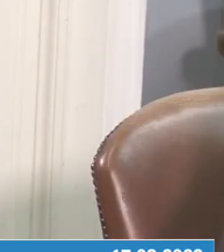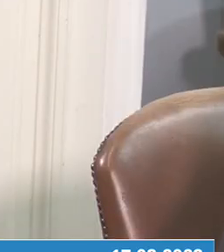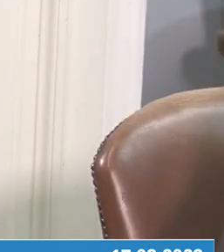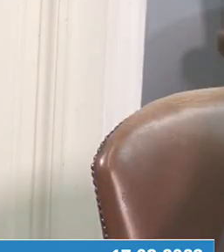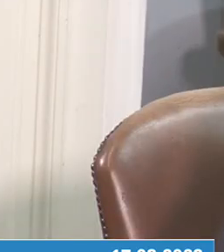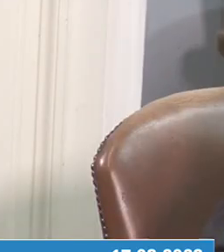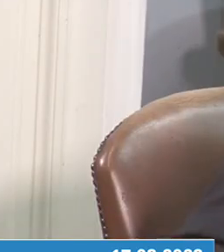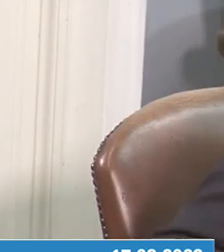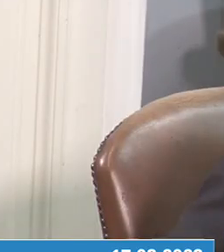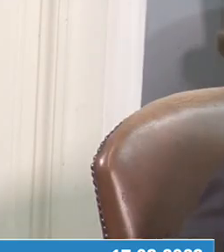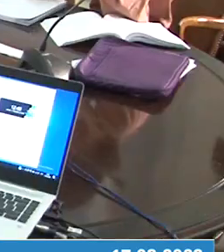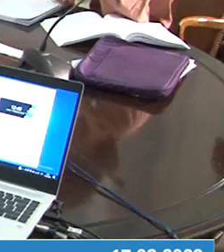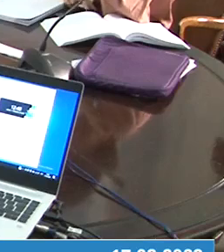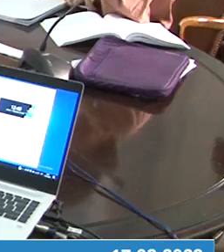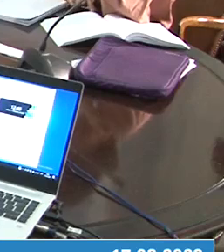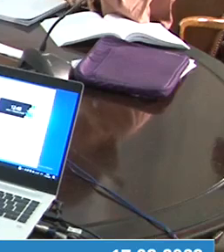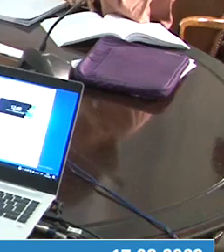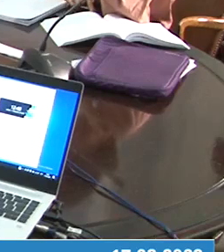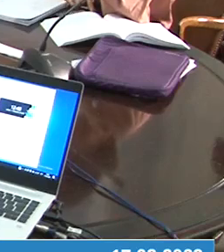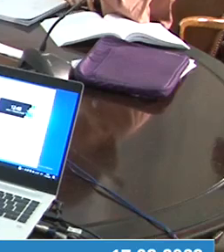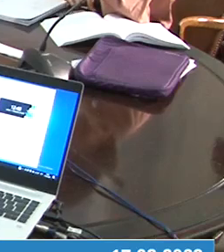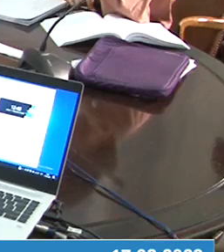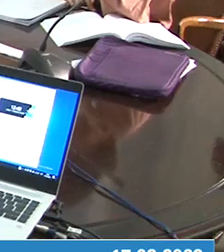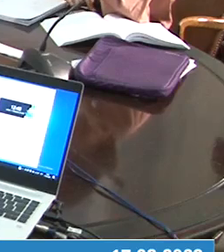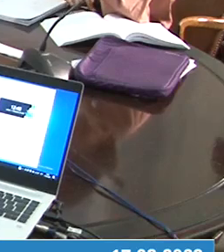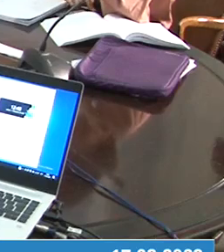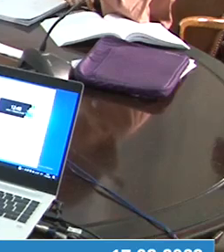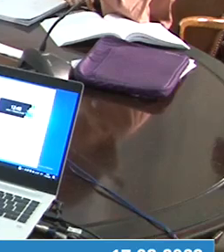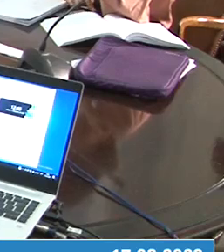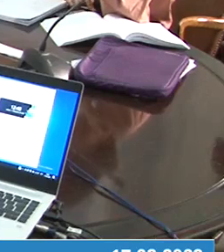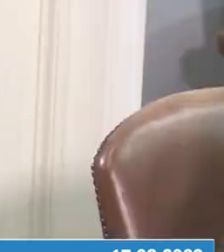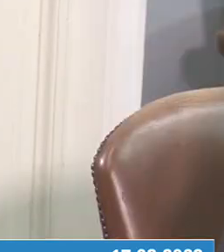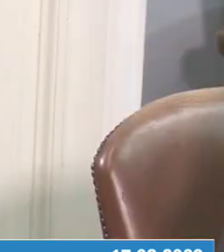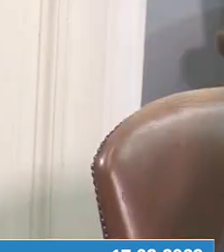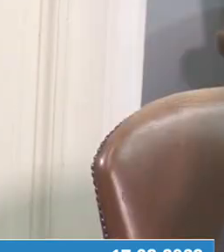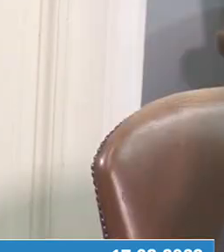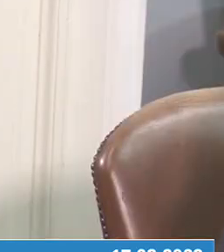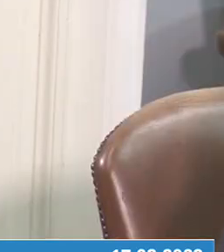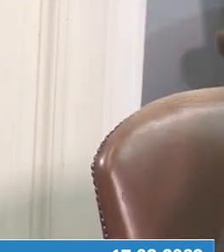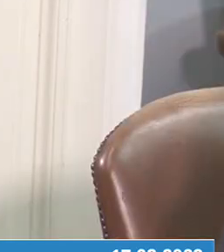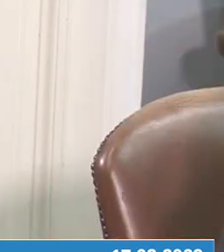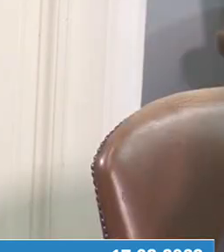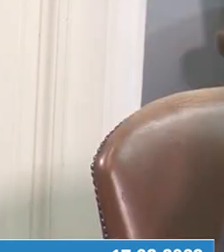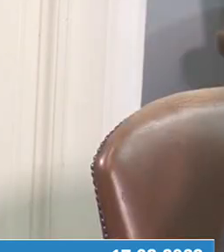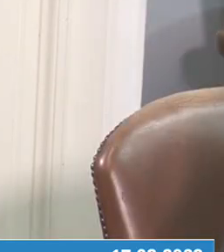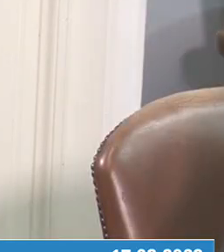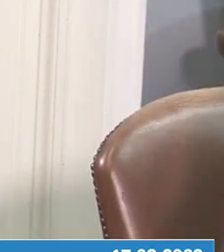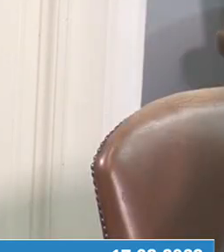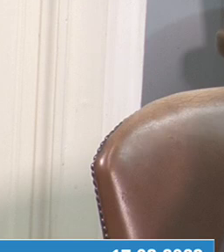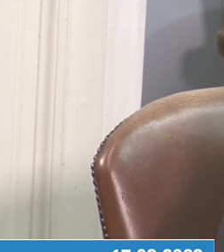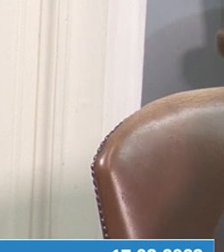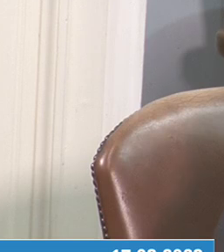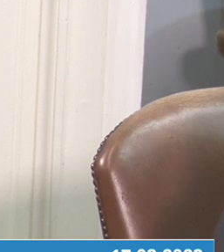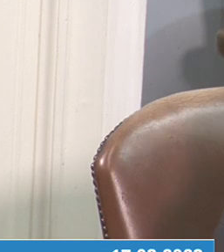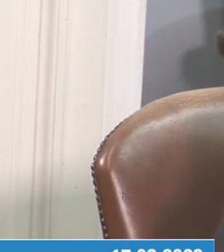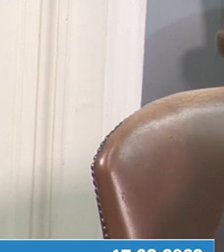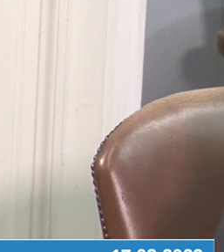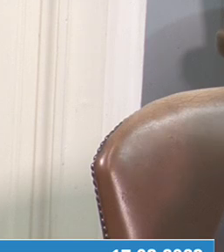más en el prójimo que en sí mismo. Es lo que demanda, lo que quiere la sociedad, quiere que mantenga el